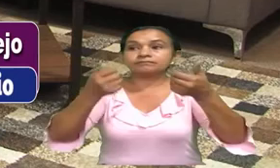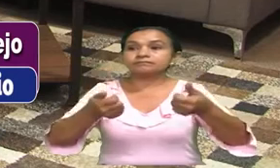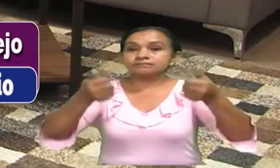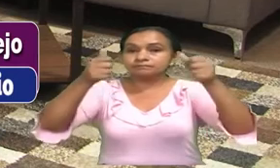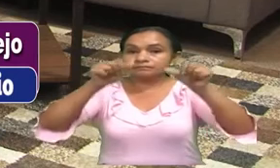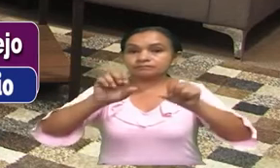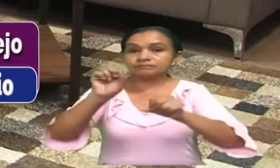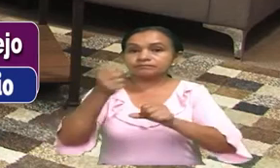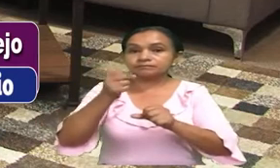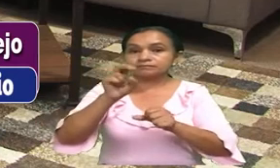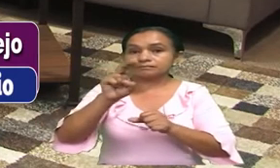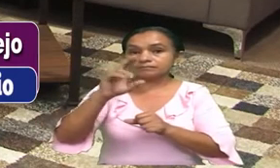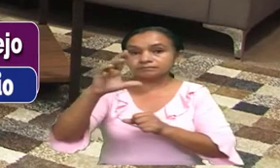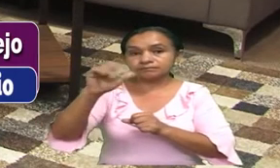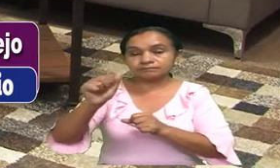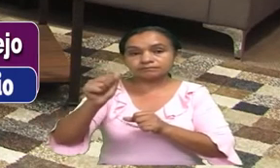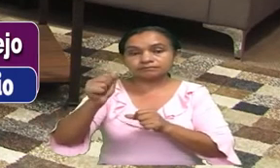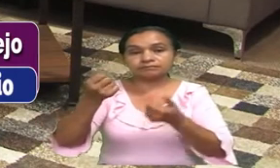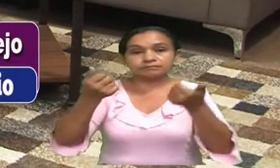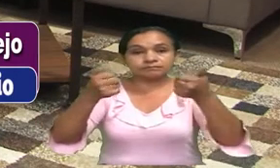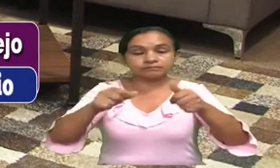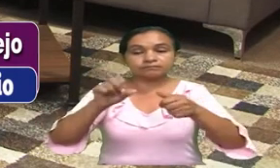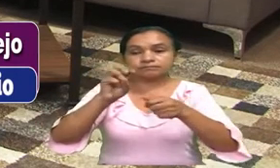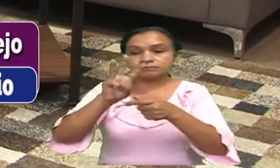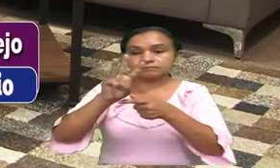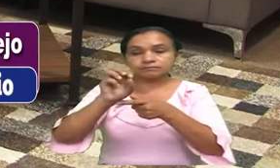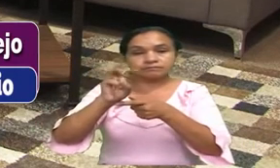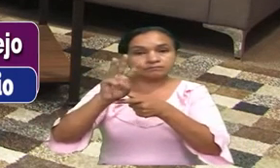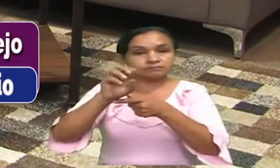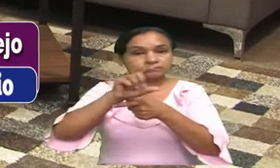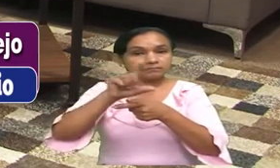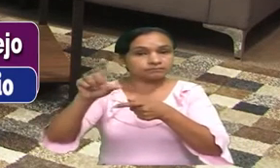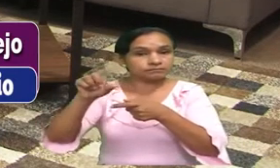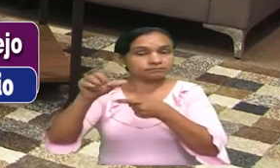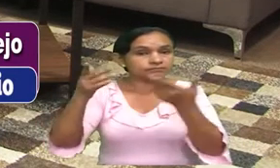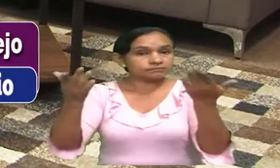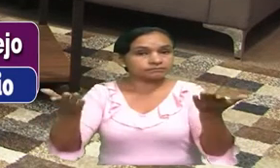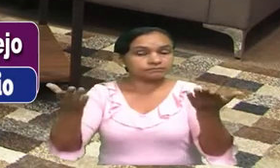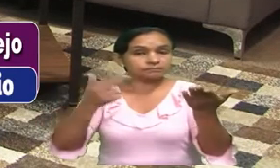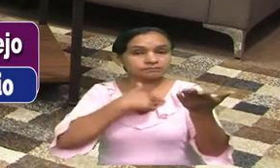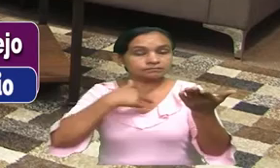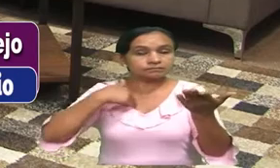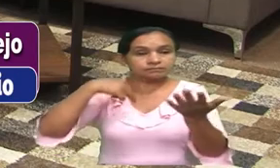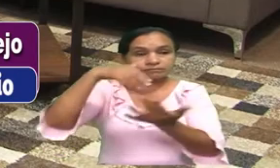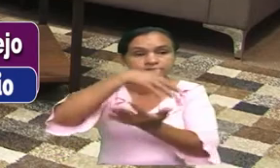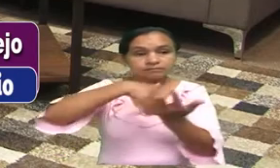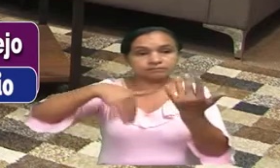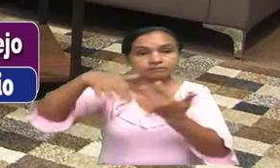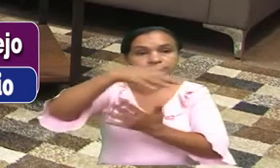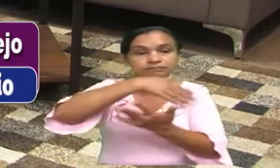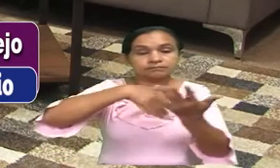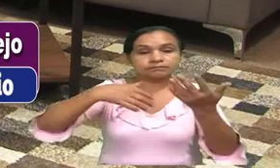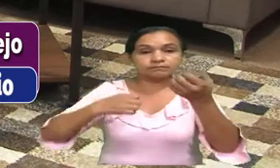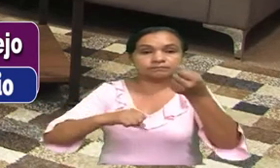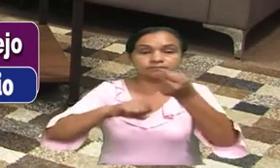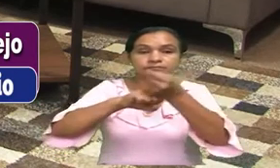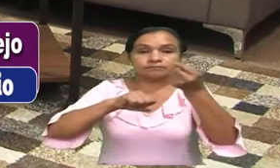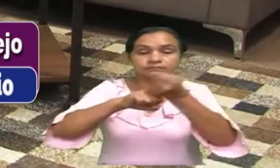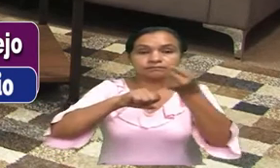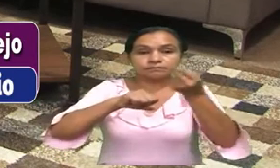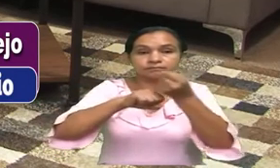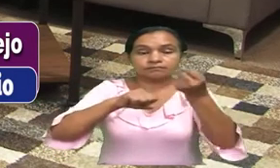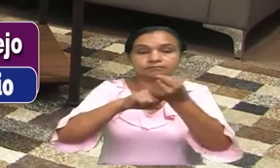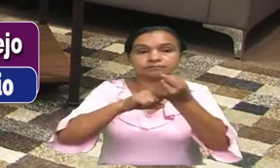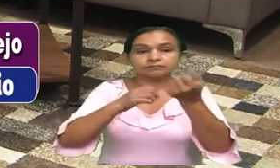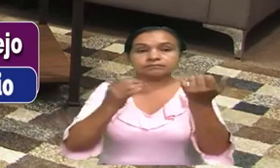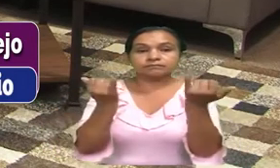firmó el SUCA, un convenio con Huawei para la relación de cooperación